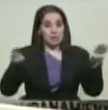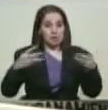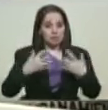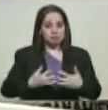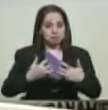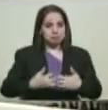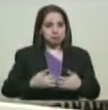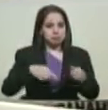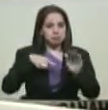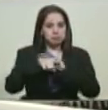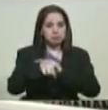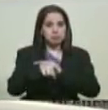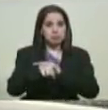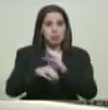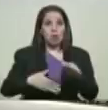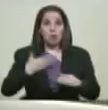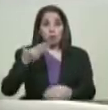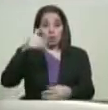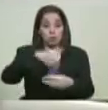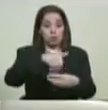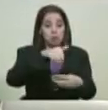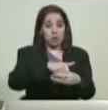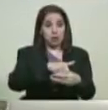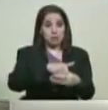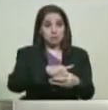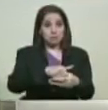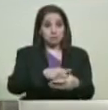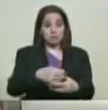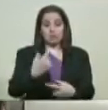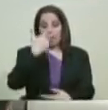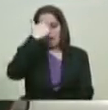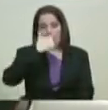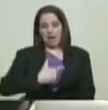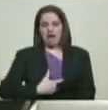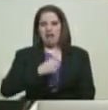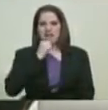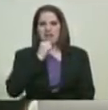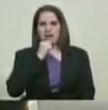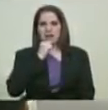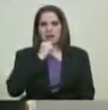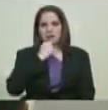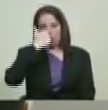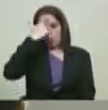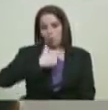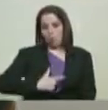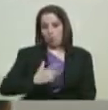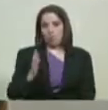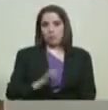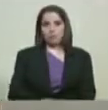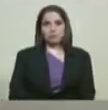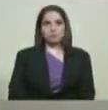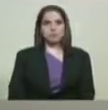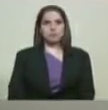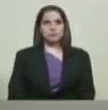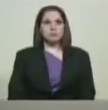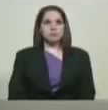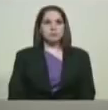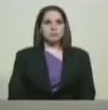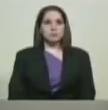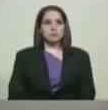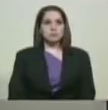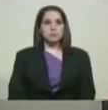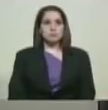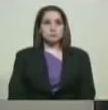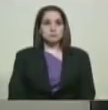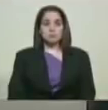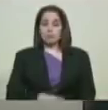Cuando uno ya entra a la máquina, ha sido verificado que es uno y solo uno. Y además ha sido